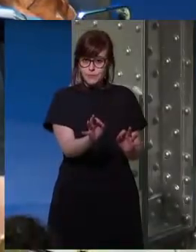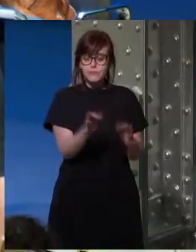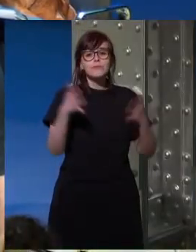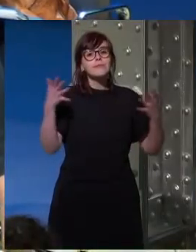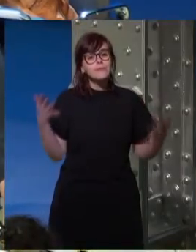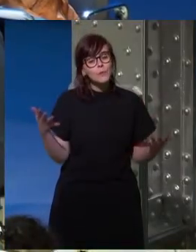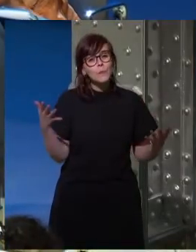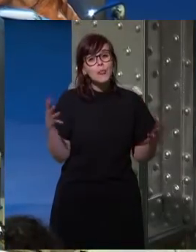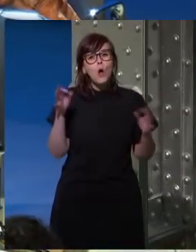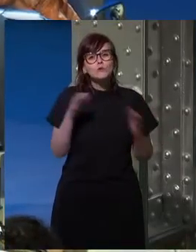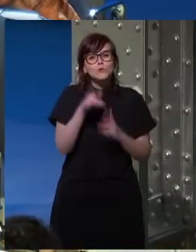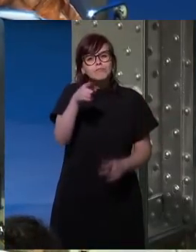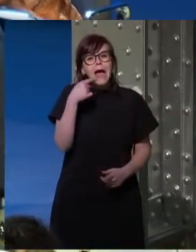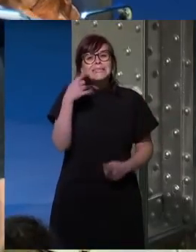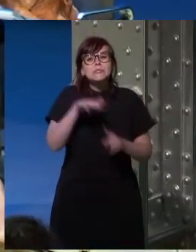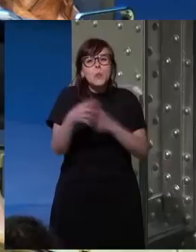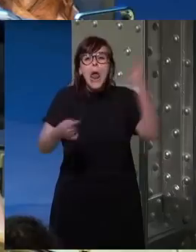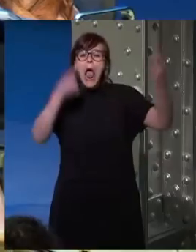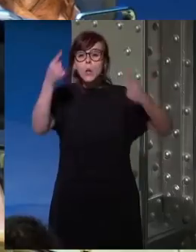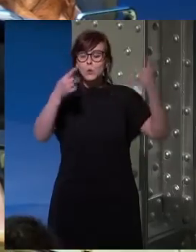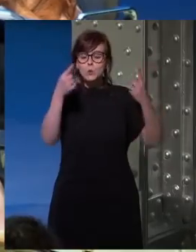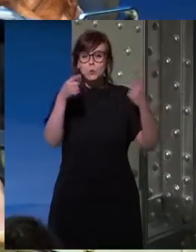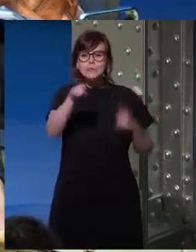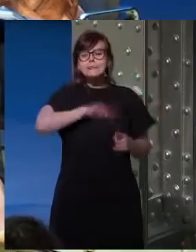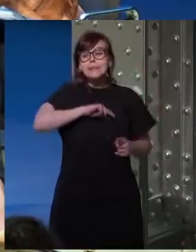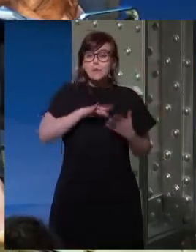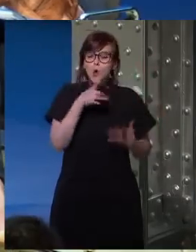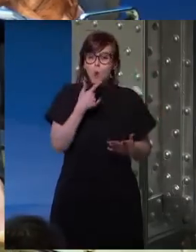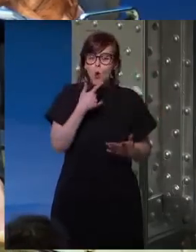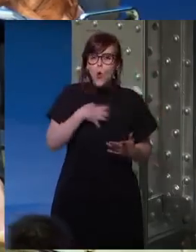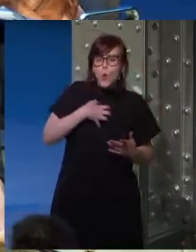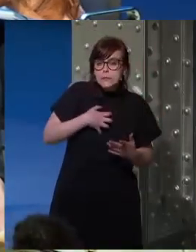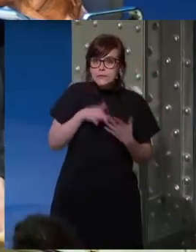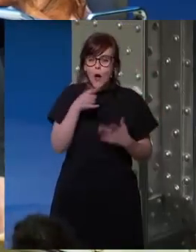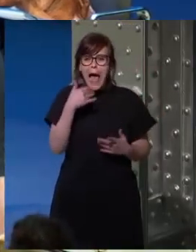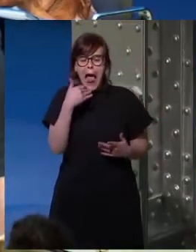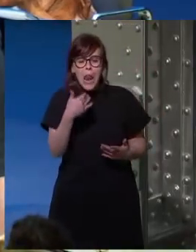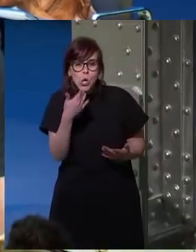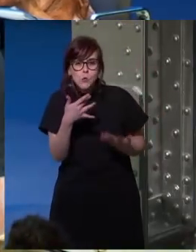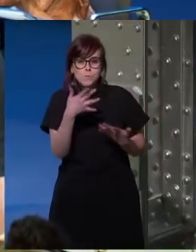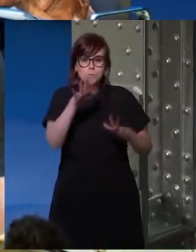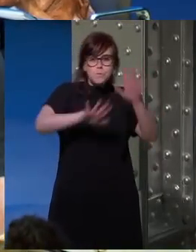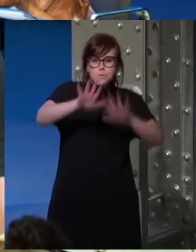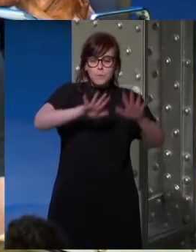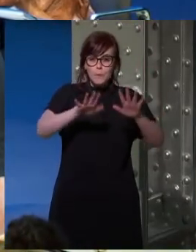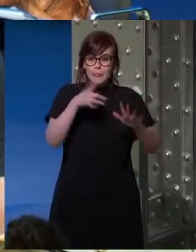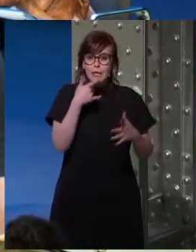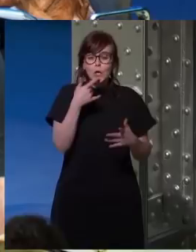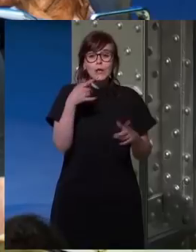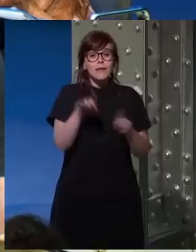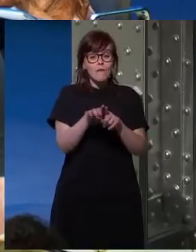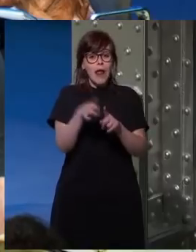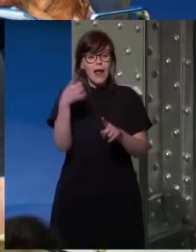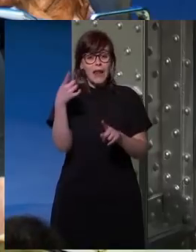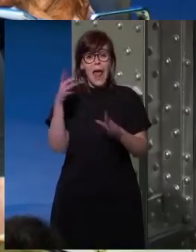¿Realmente en algún caso te ha resultado más complicado de lo que esperabas, por ejemplo? Y al revés, es decir, un poco lo que